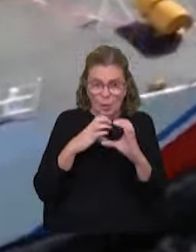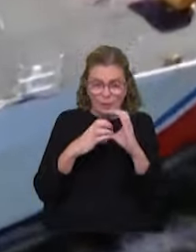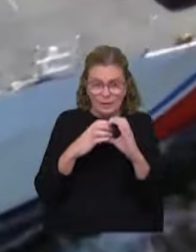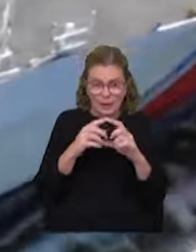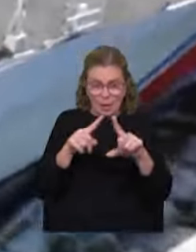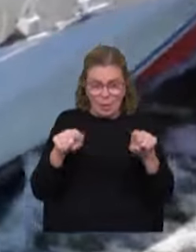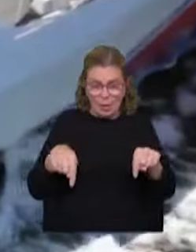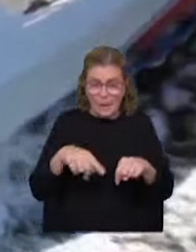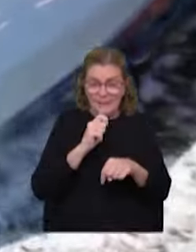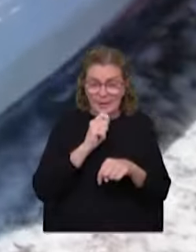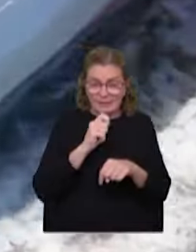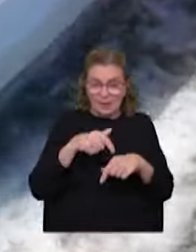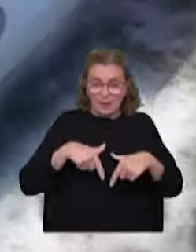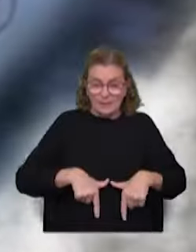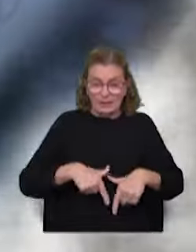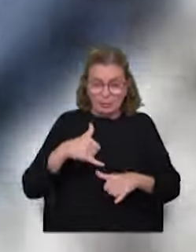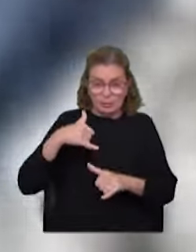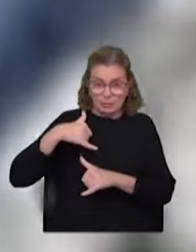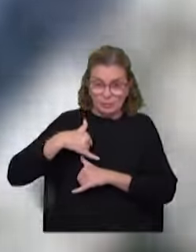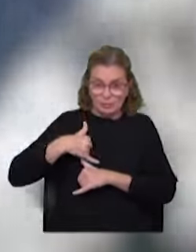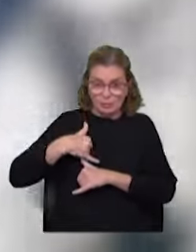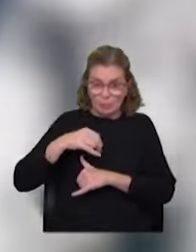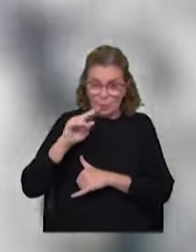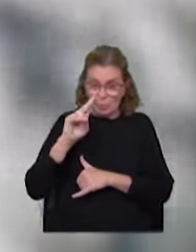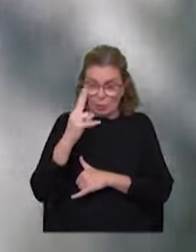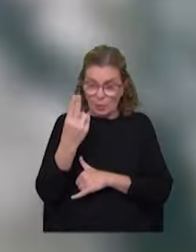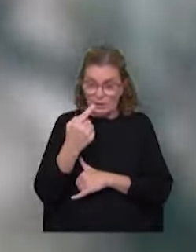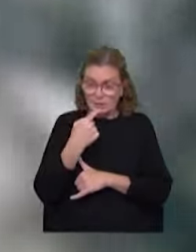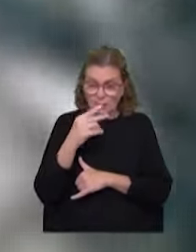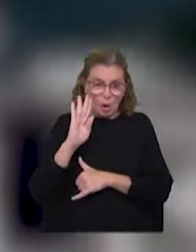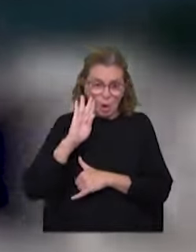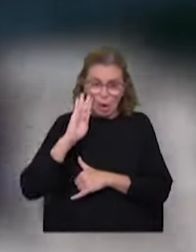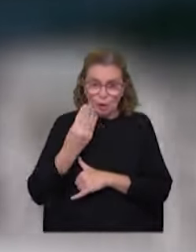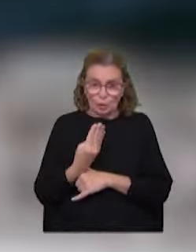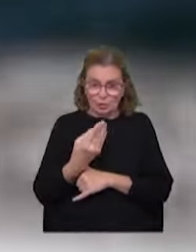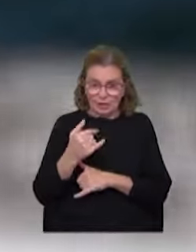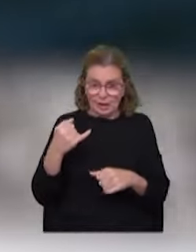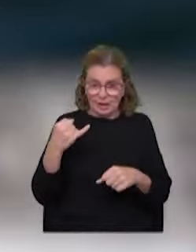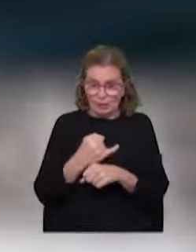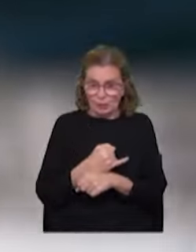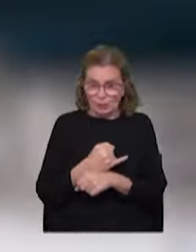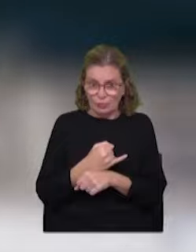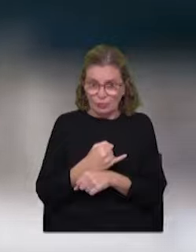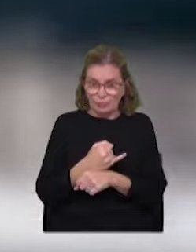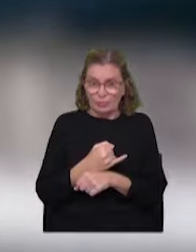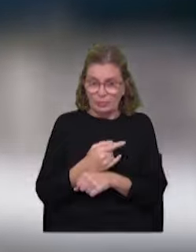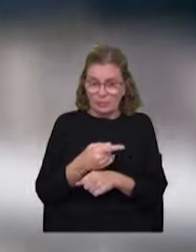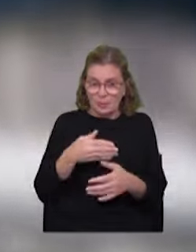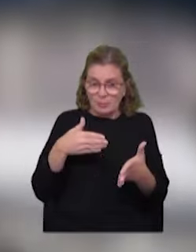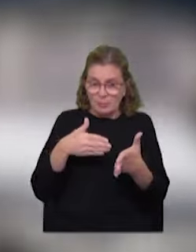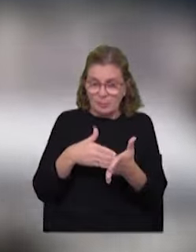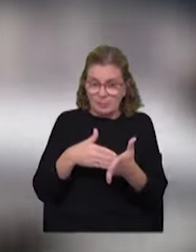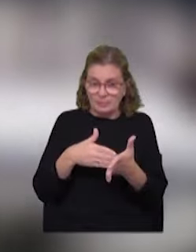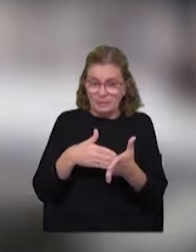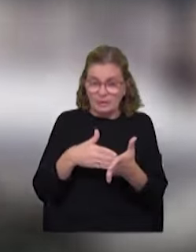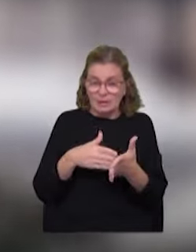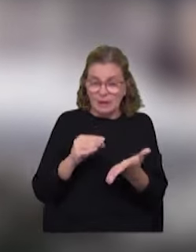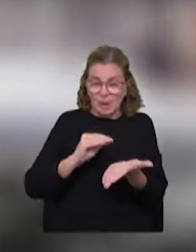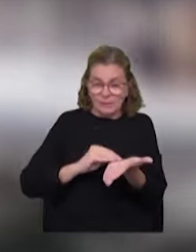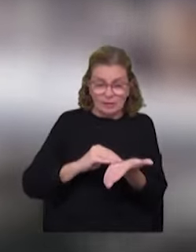emitido este sábado por el Ministerio de defensa y la cancillería uruguaya se reconoce que hubo un error de procedimiento que impidió completar el trámite